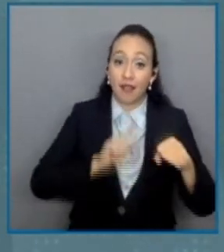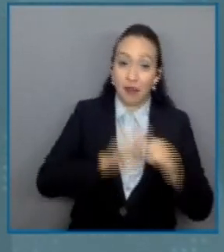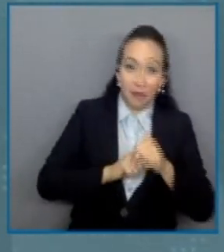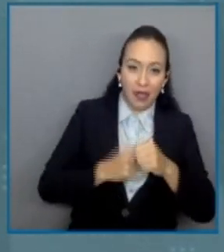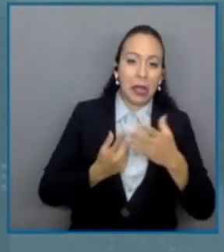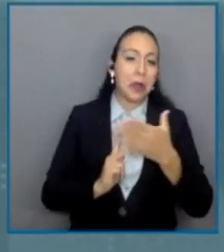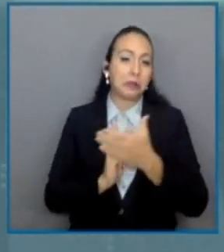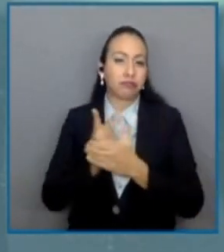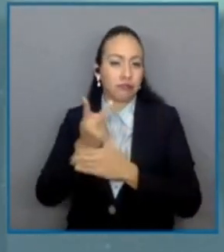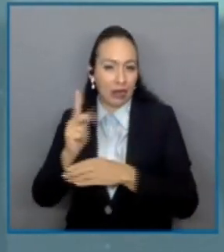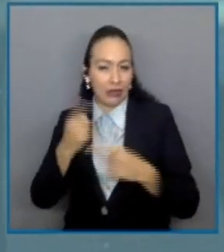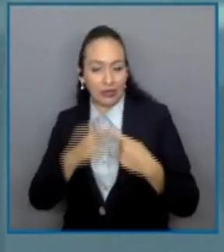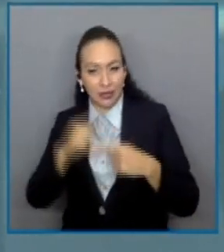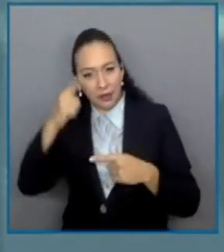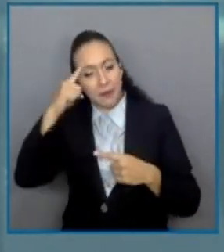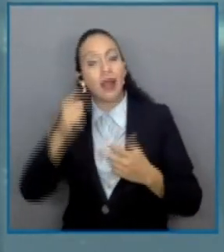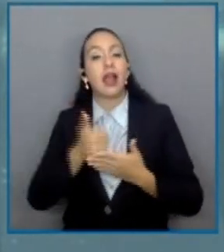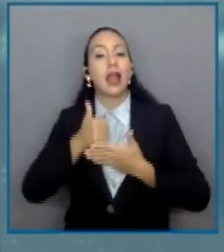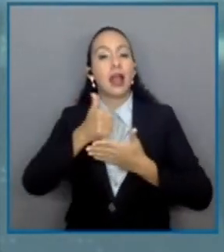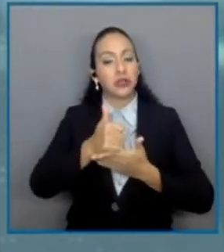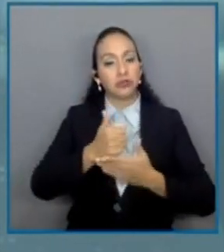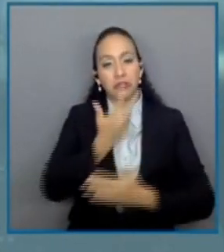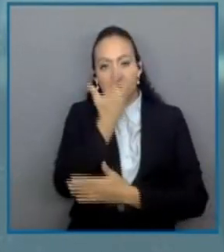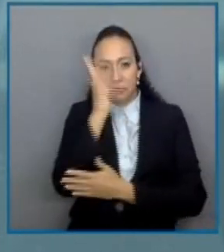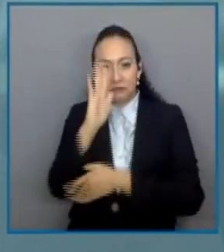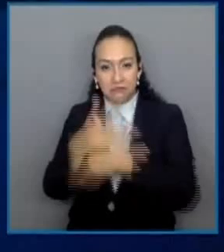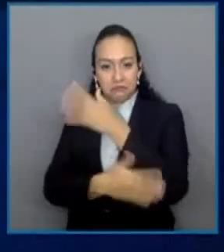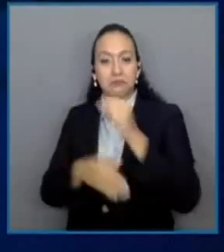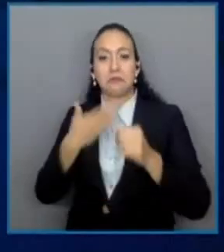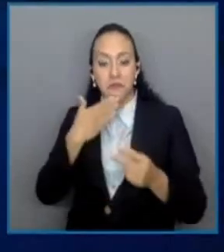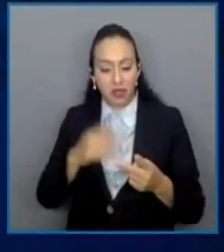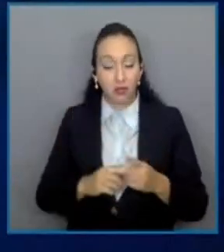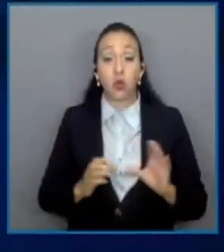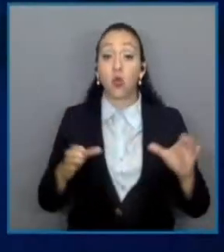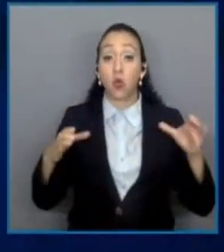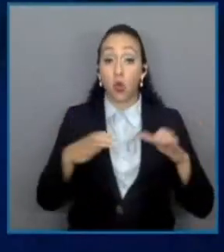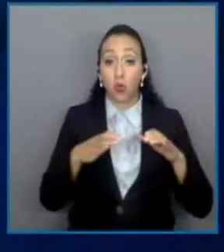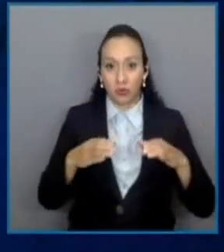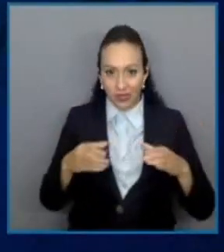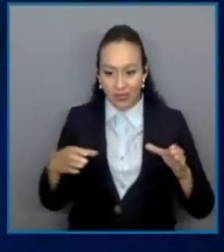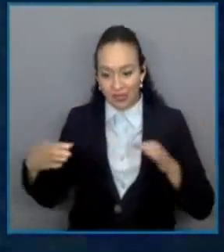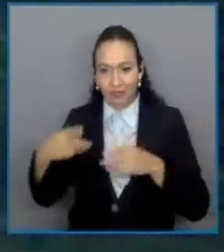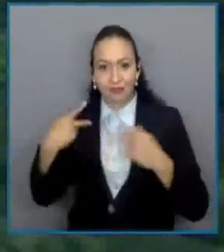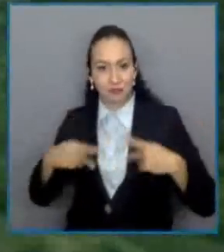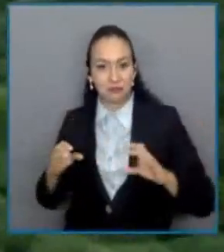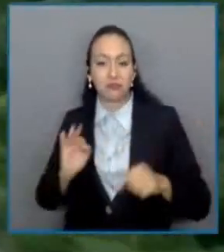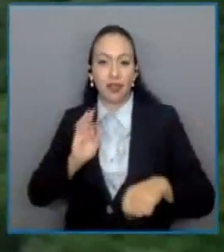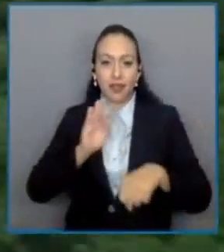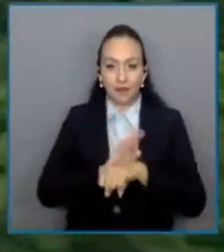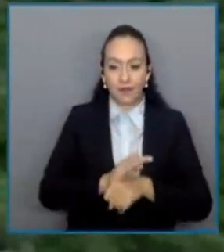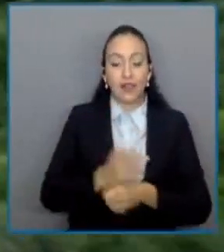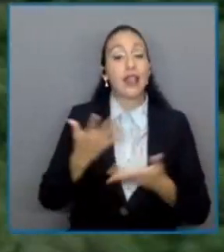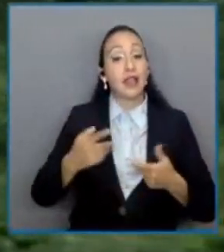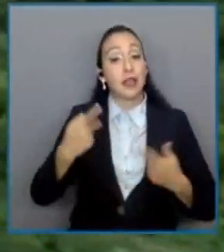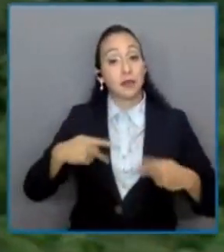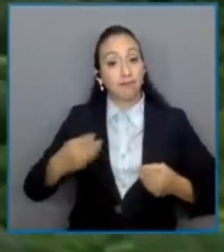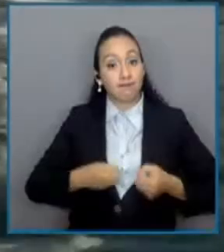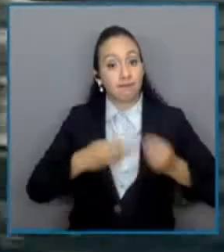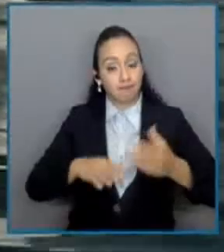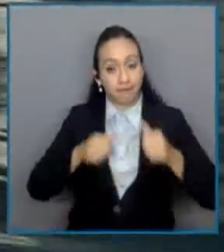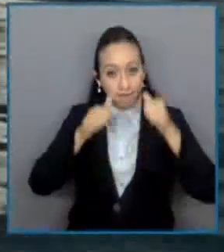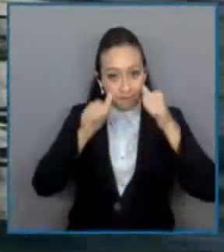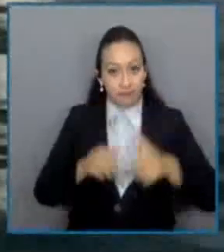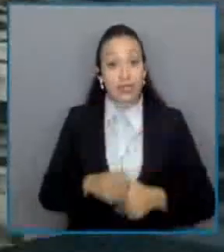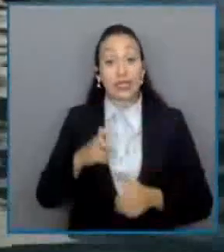equilibrio ecológico, defender los derechos de las comunidades y asegurar que su voz sea escuchada. Consideró que son de suma